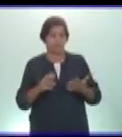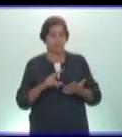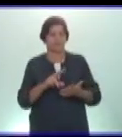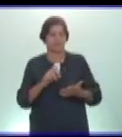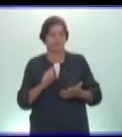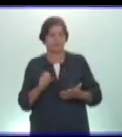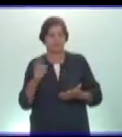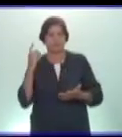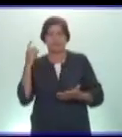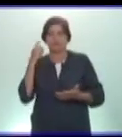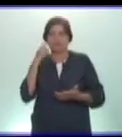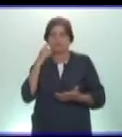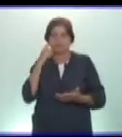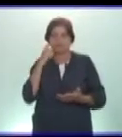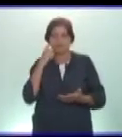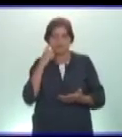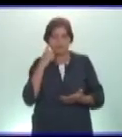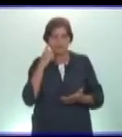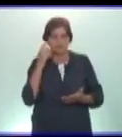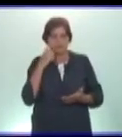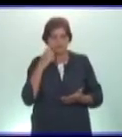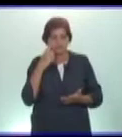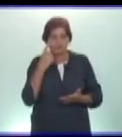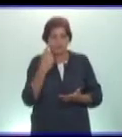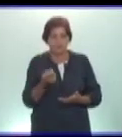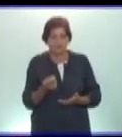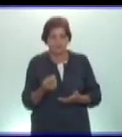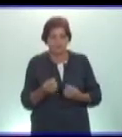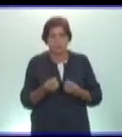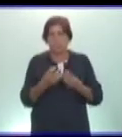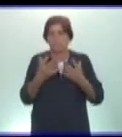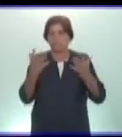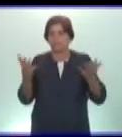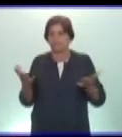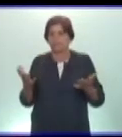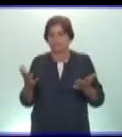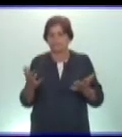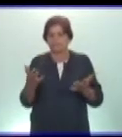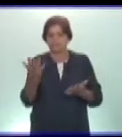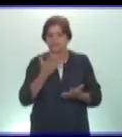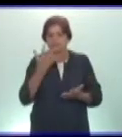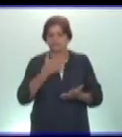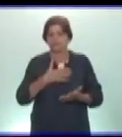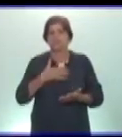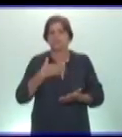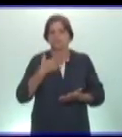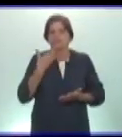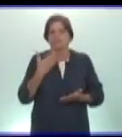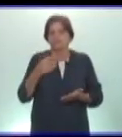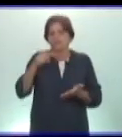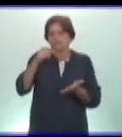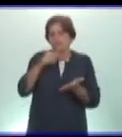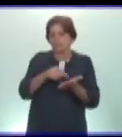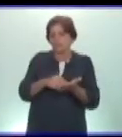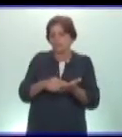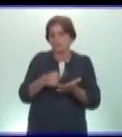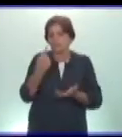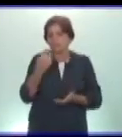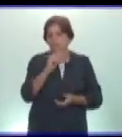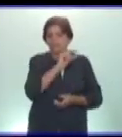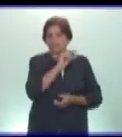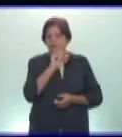oyó aquello. Entonces descubrí, sorprendido, que quien suspiraba era el punto de la primera